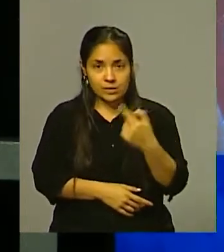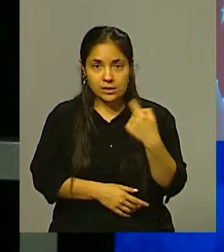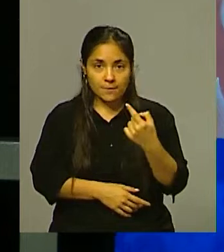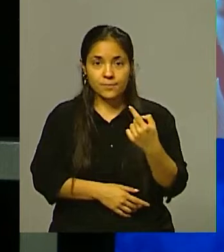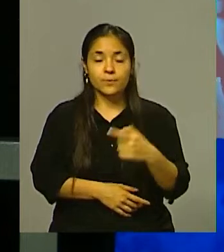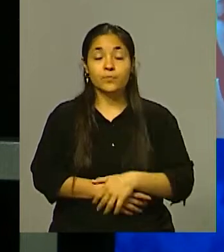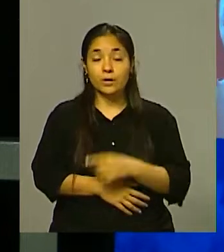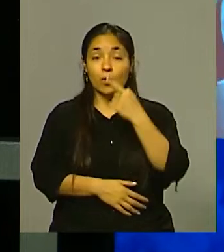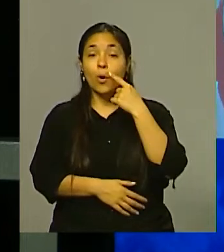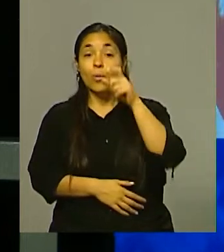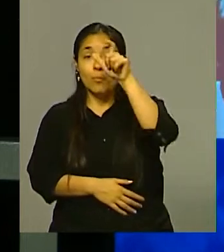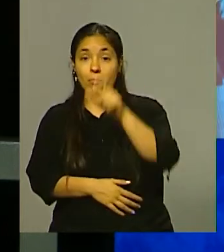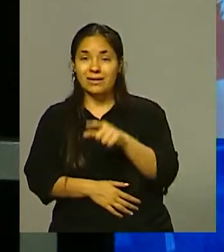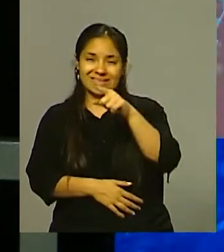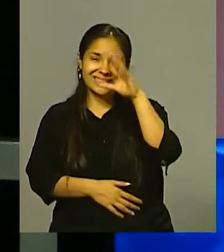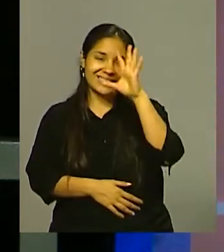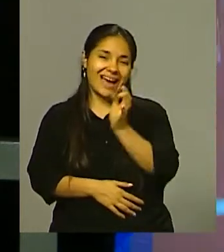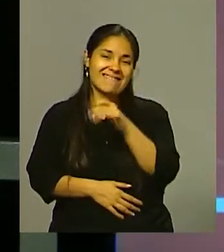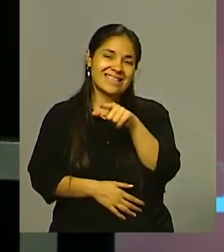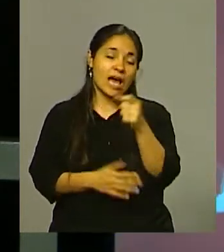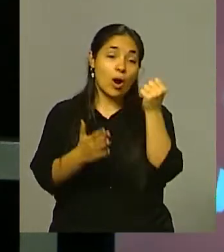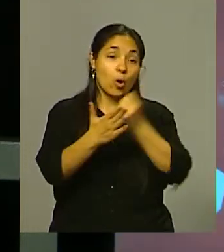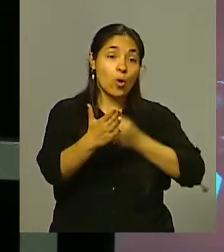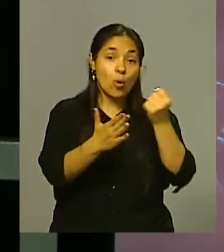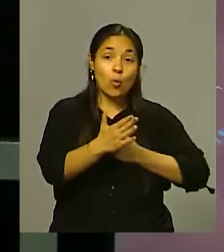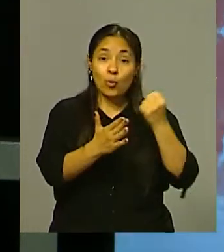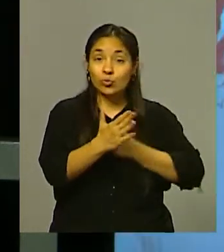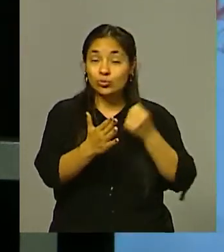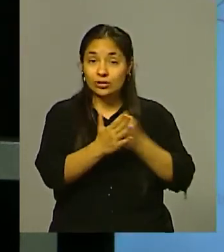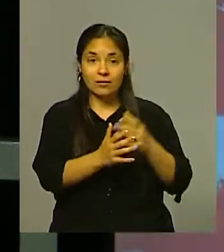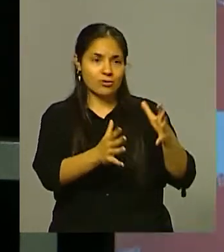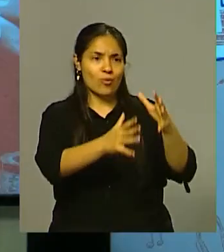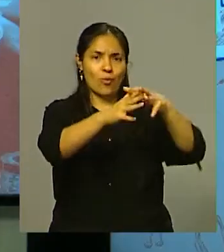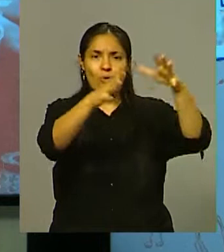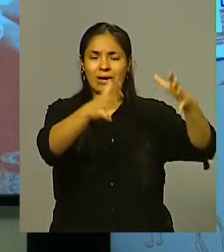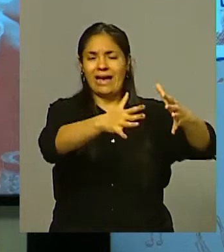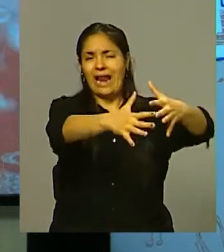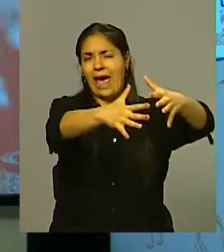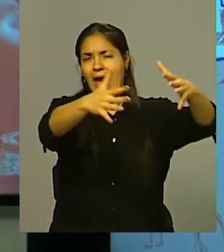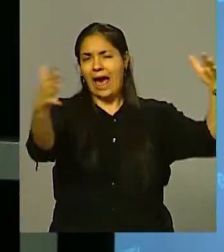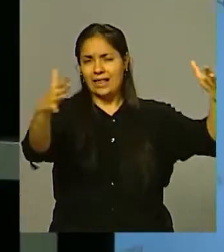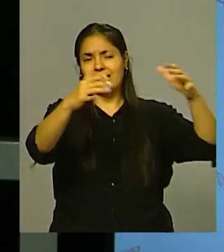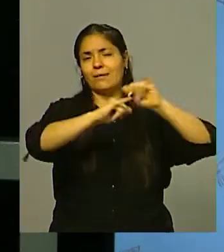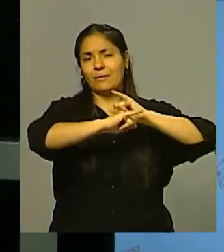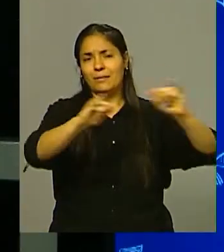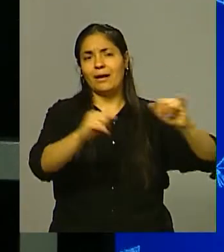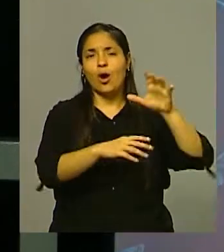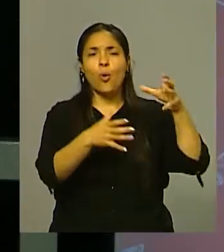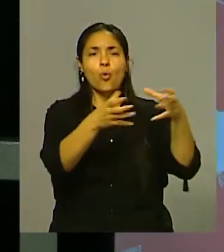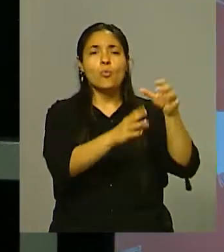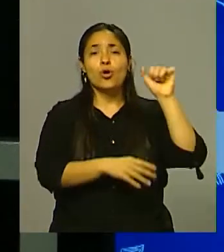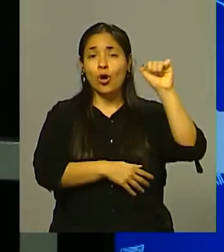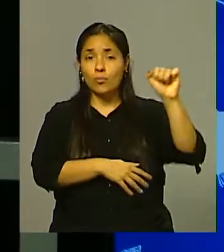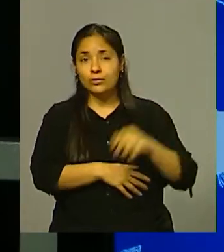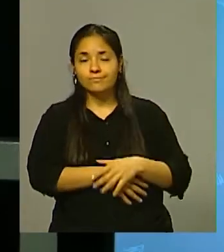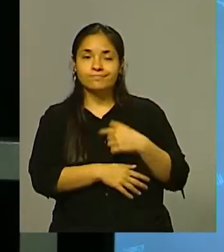él, como sabía que no podía luchar contra un aparato propagandístico como el Partido Comunista,